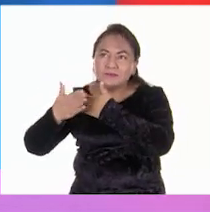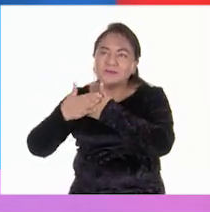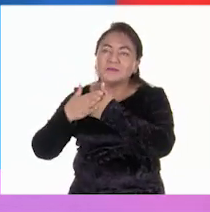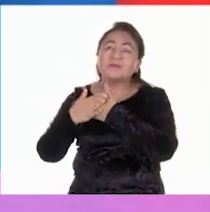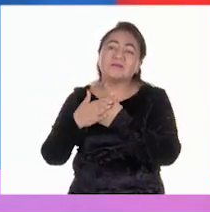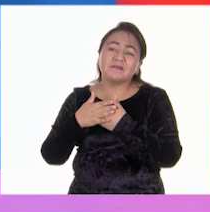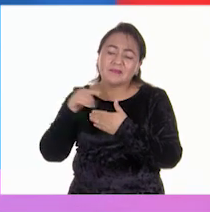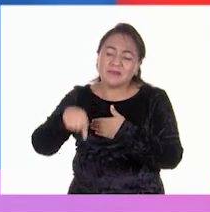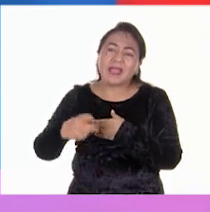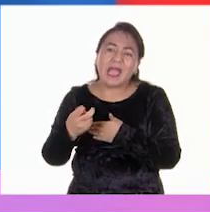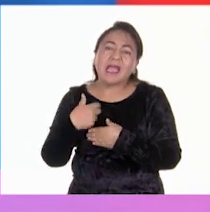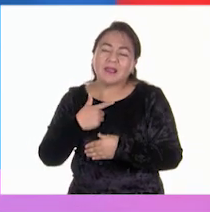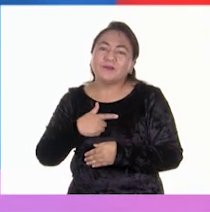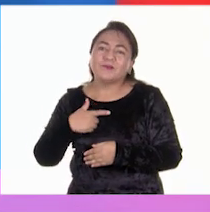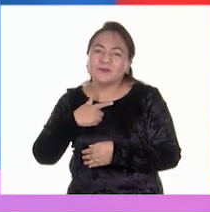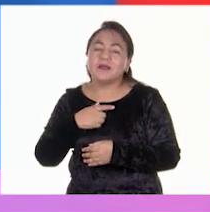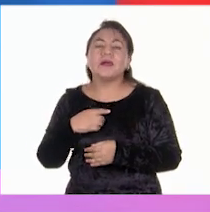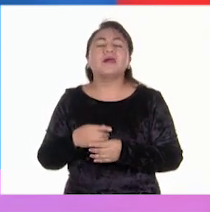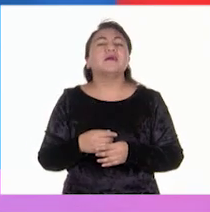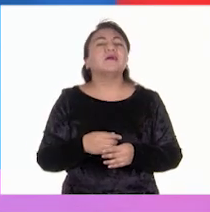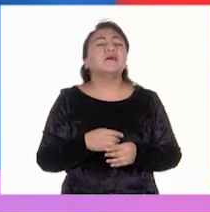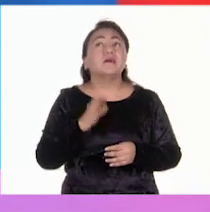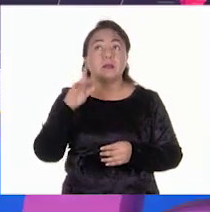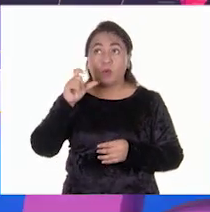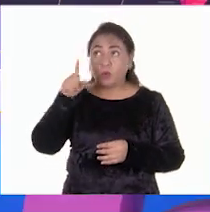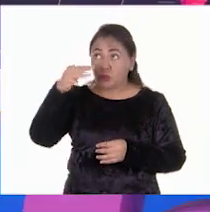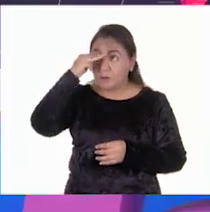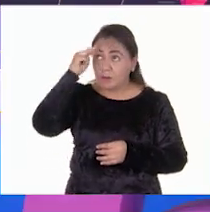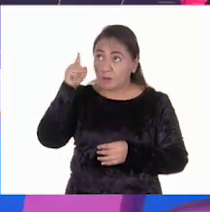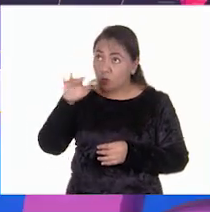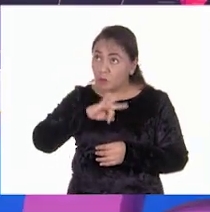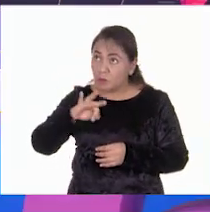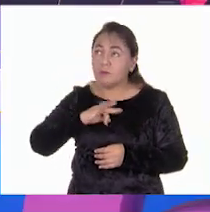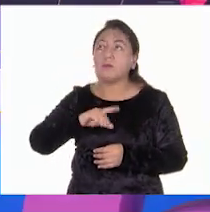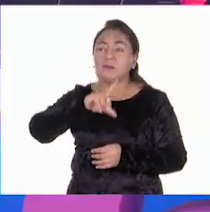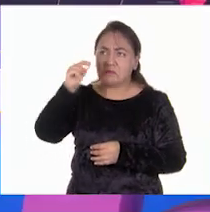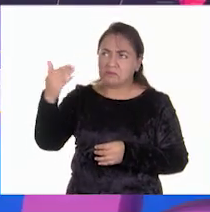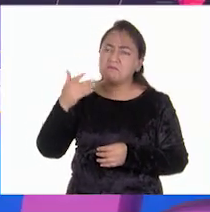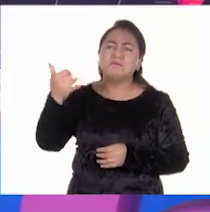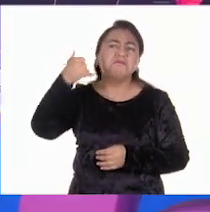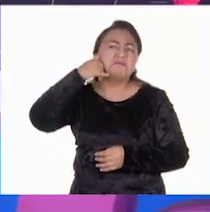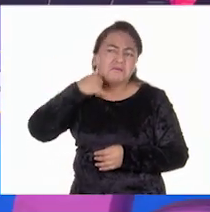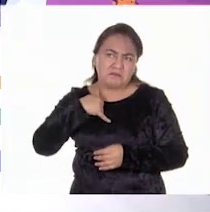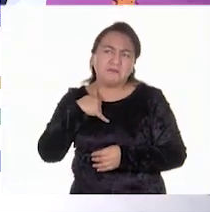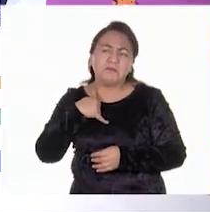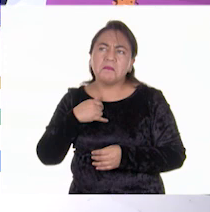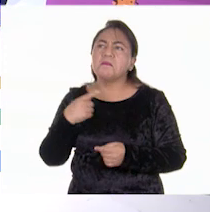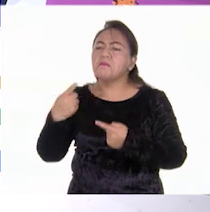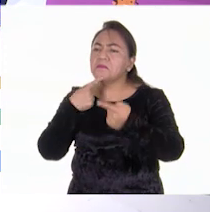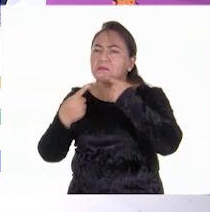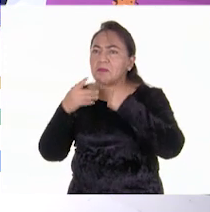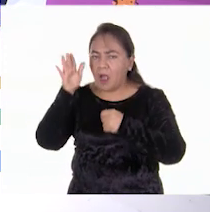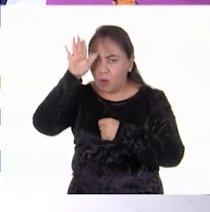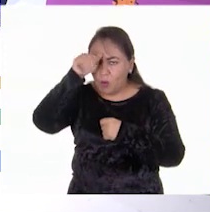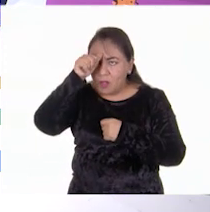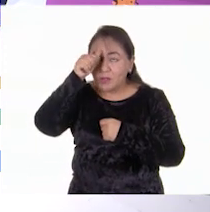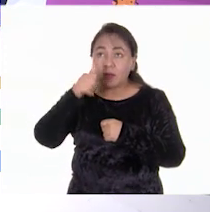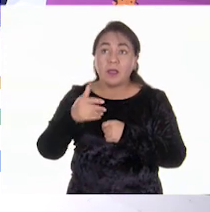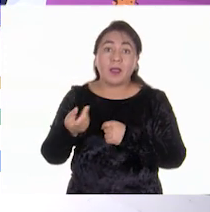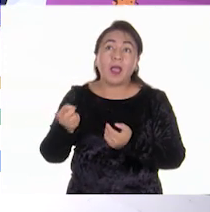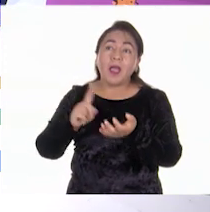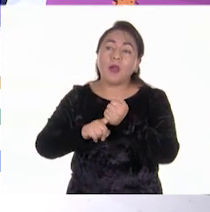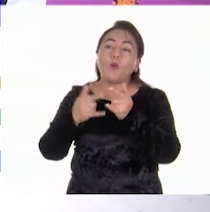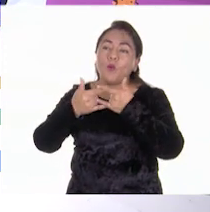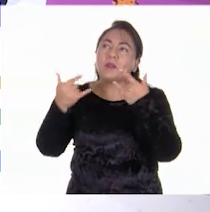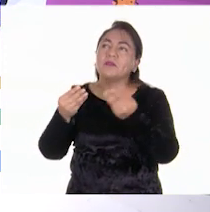de este tipo. Y María, el día que puedas, me puedes llamar por teléfono y nos ponemos de acuerdo para que me leas